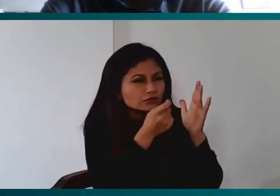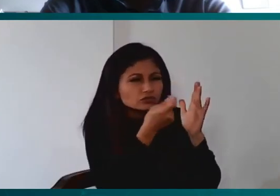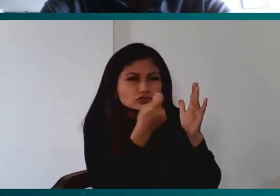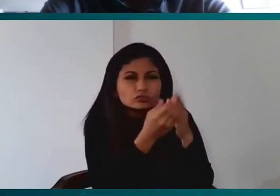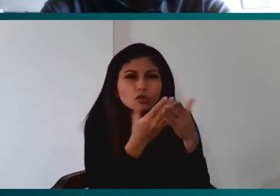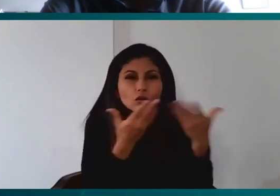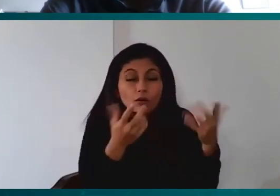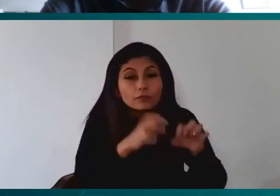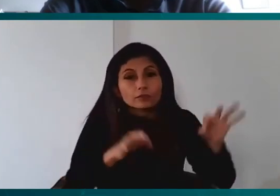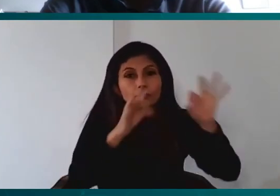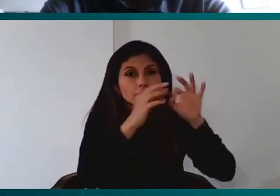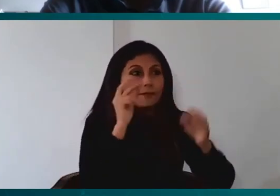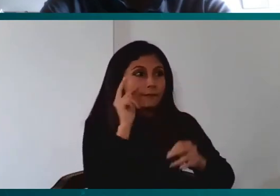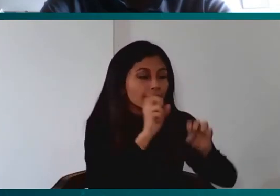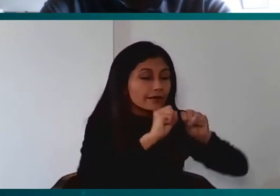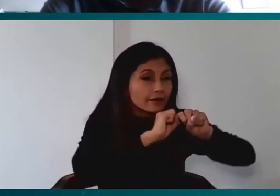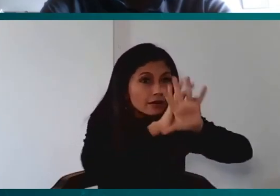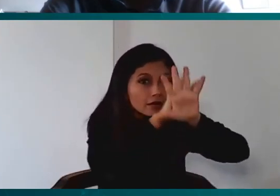crítico tenerlas